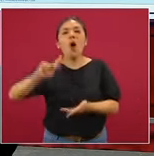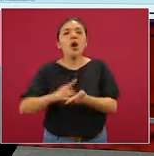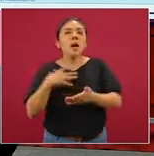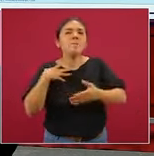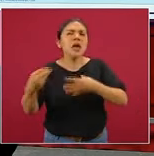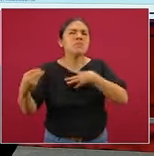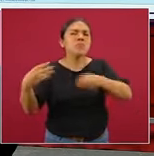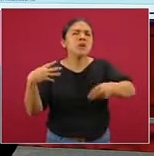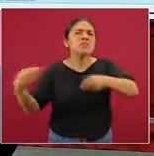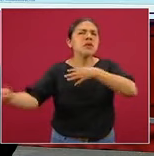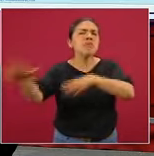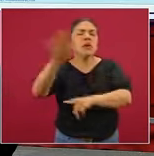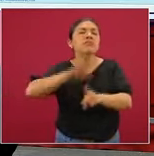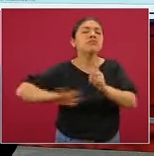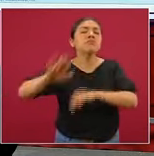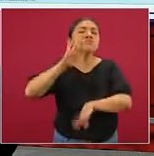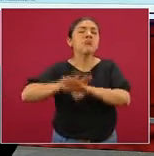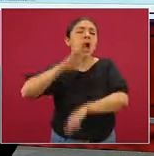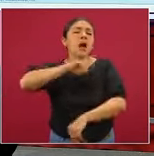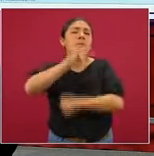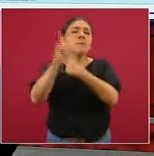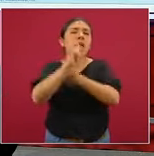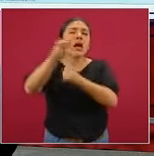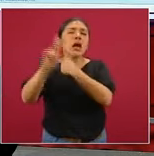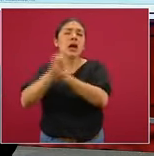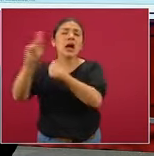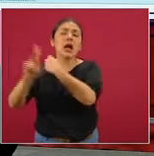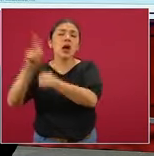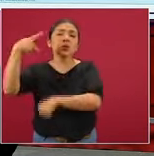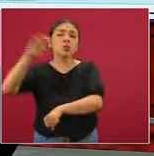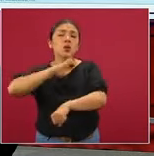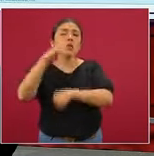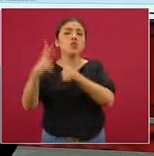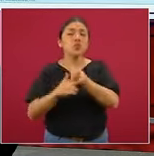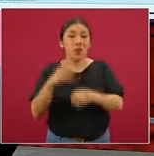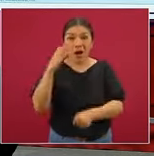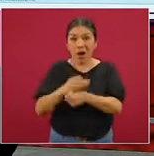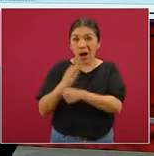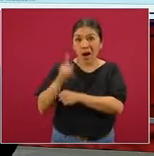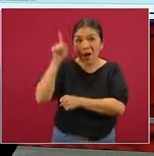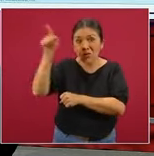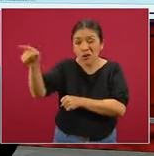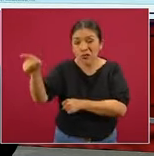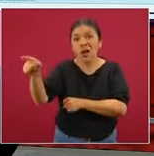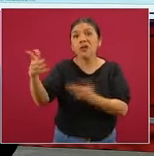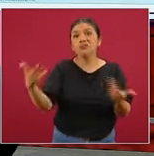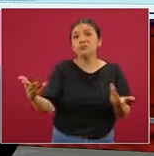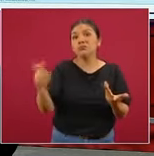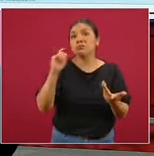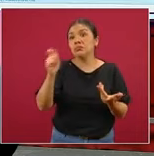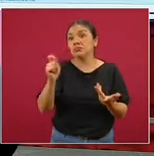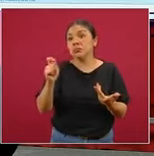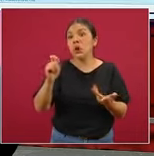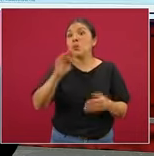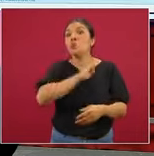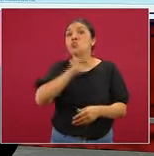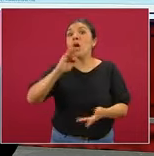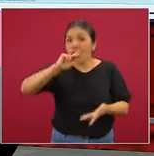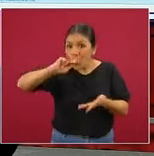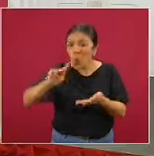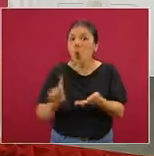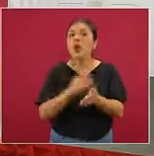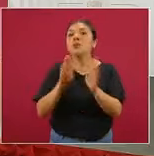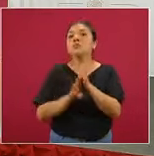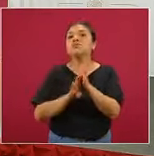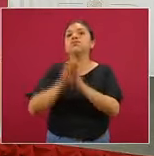en la mayoría de sus países, los está teniendo en este momento y prácticamente estaría a nada Europa de volver a superar